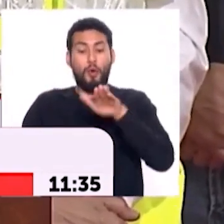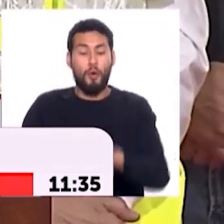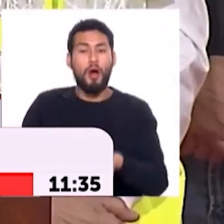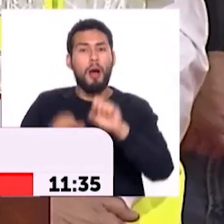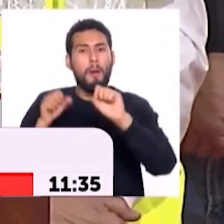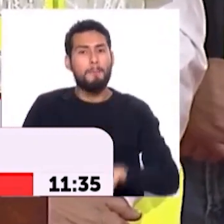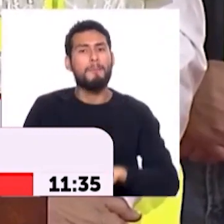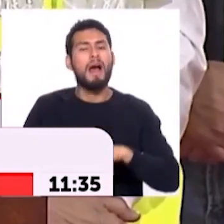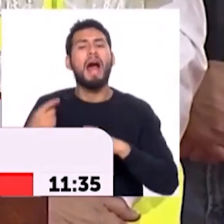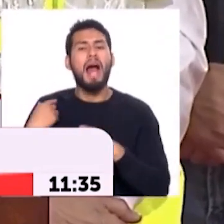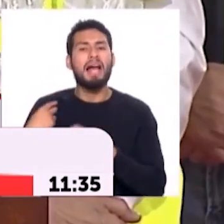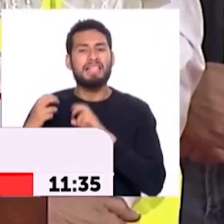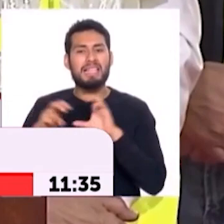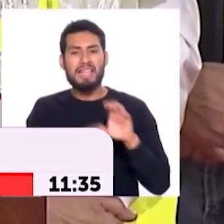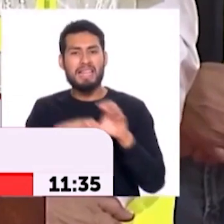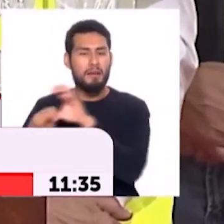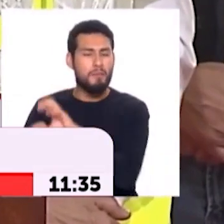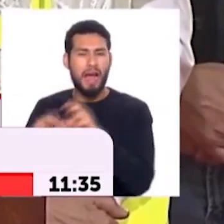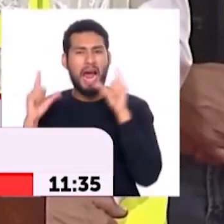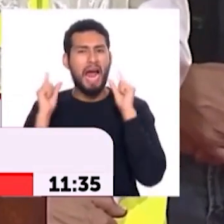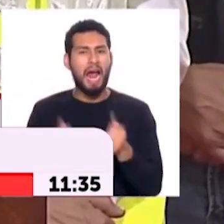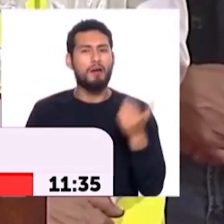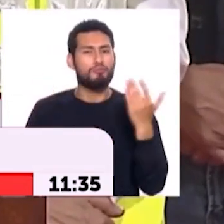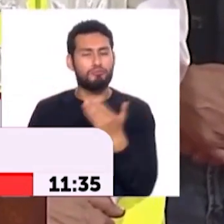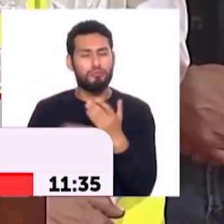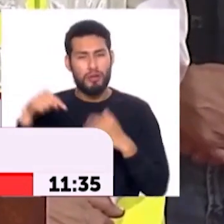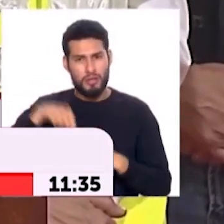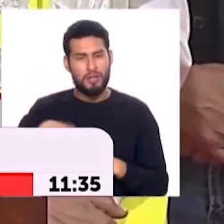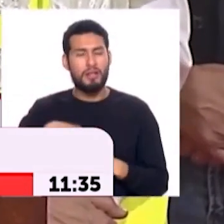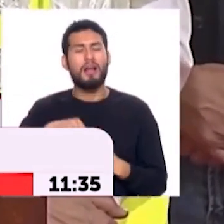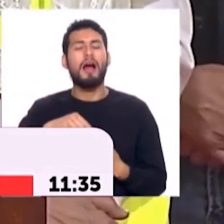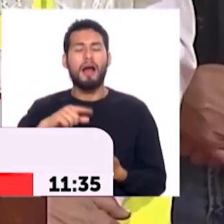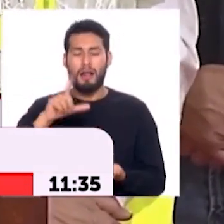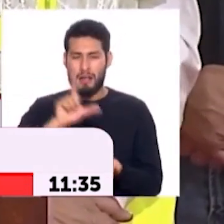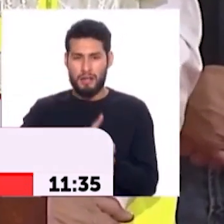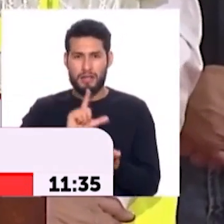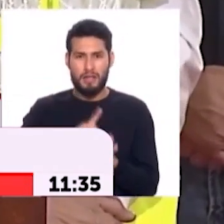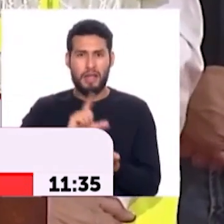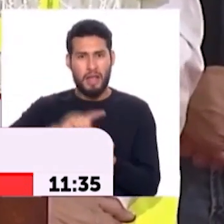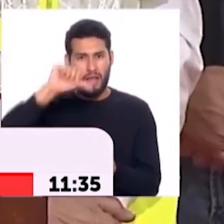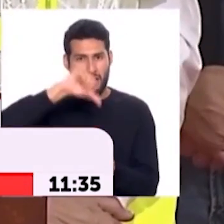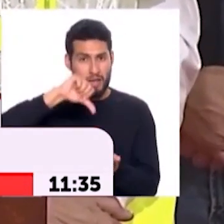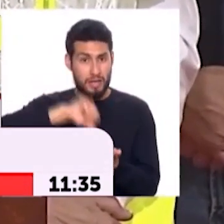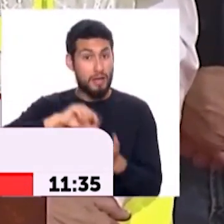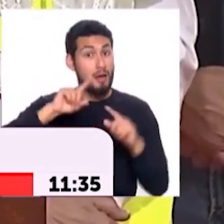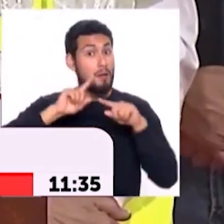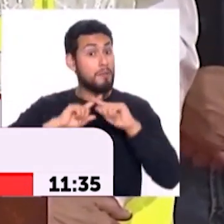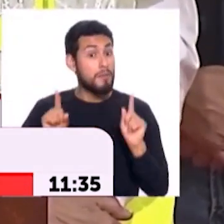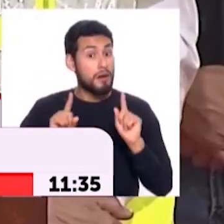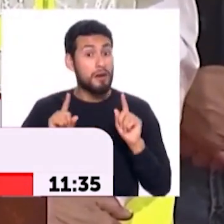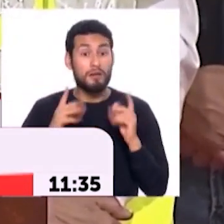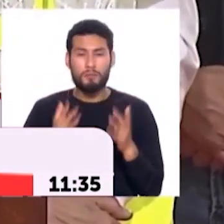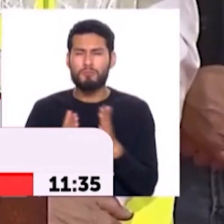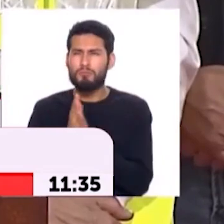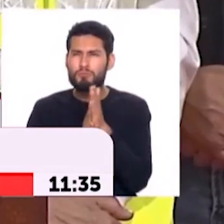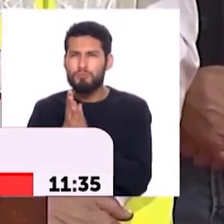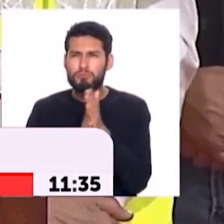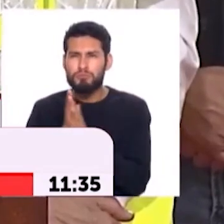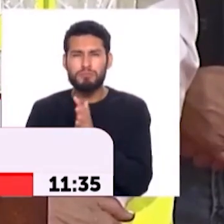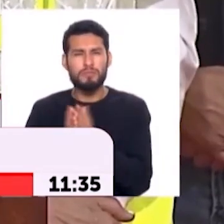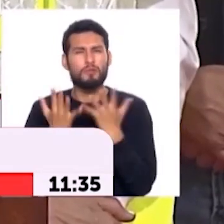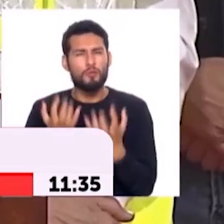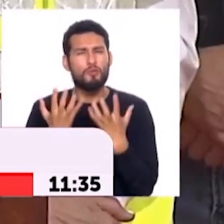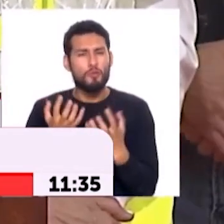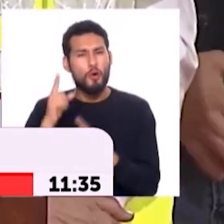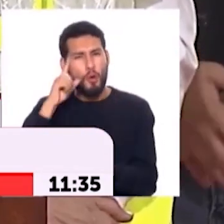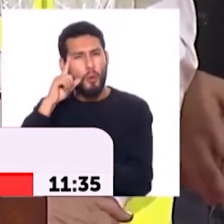encuentro. Hay que mencionar también lo que sería la estación, precisamente puerto del Callao, de esta línea del metro.